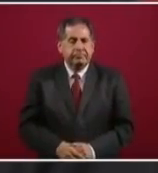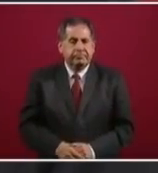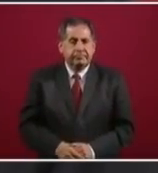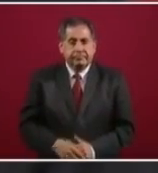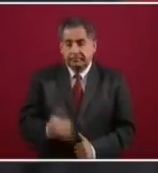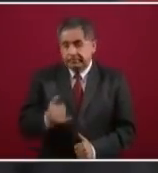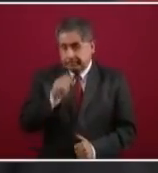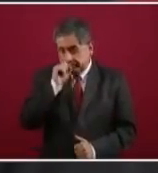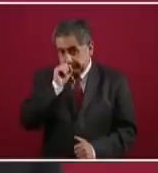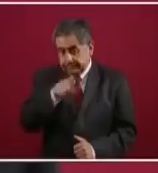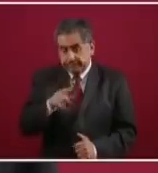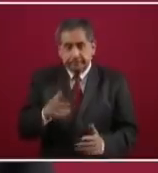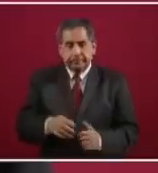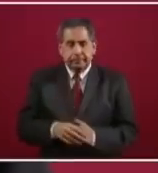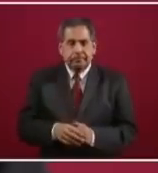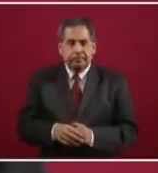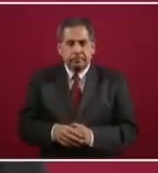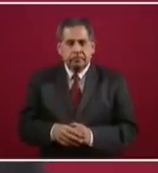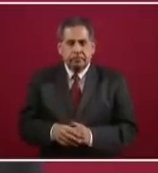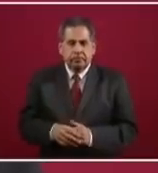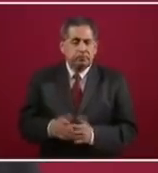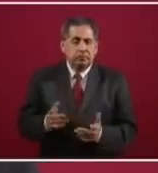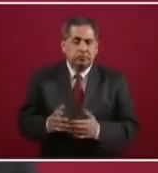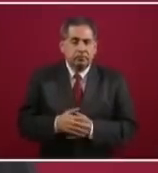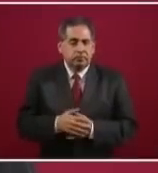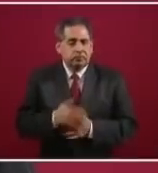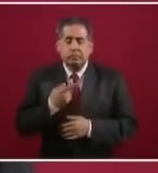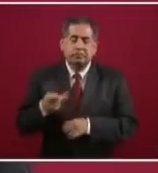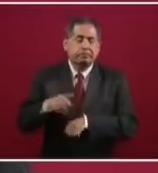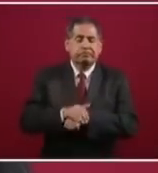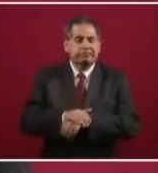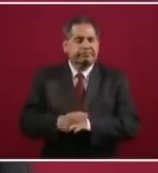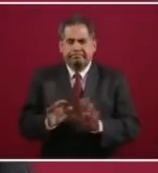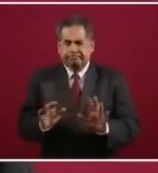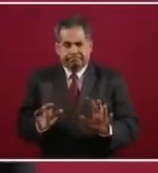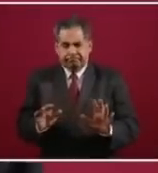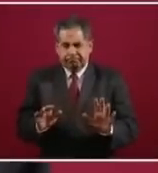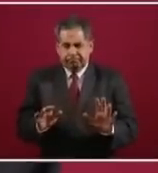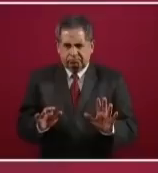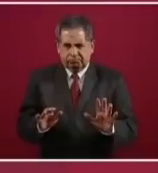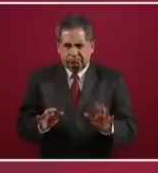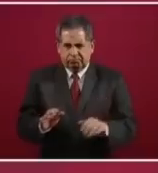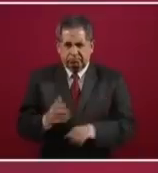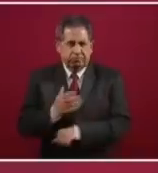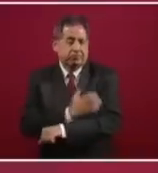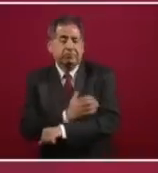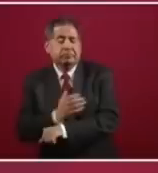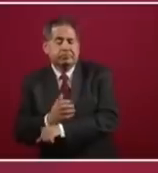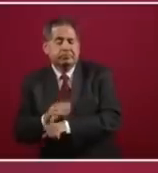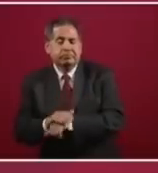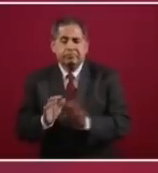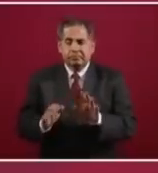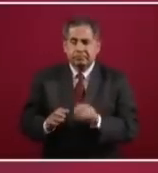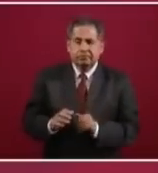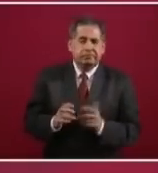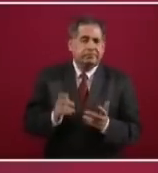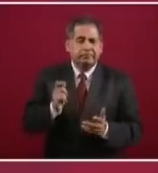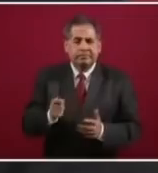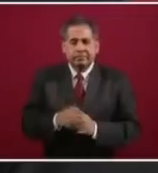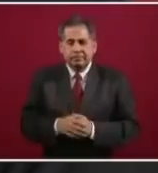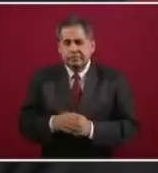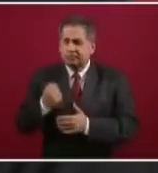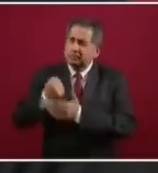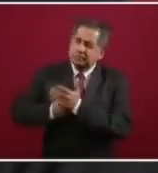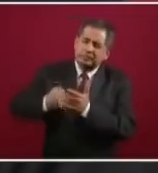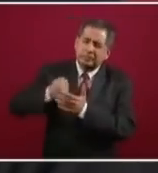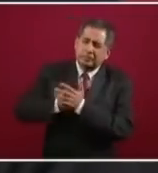Y no es que somos amigos, somos compañeros, venimos